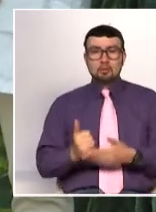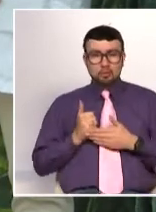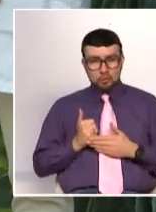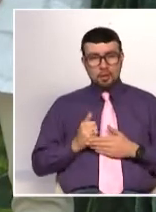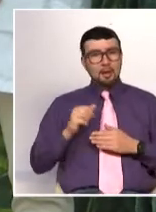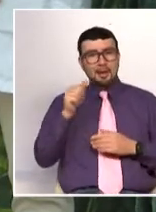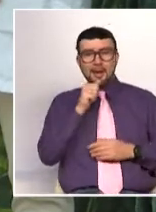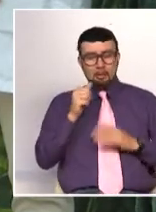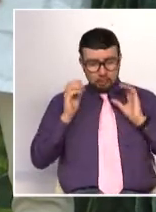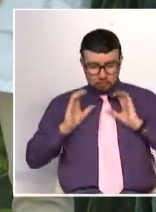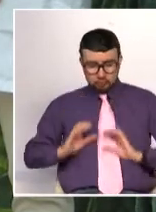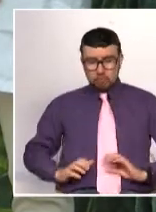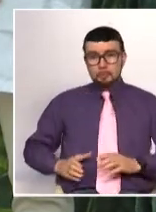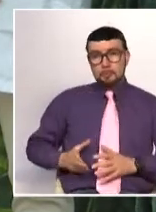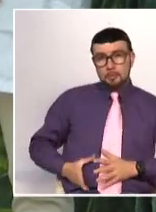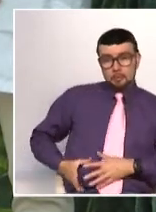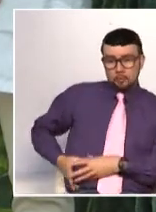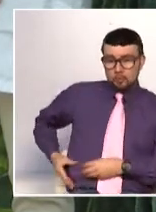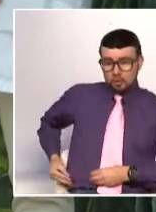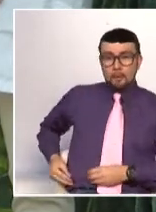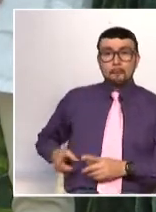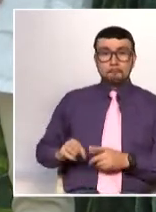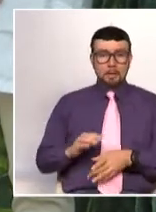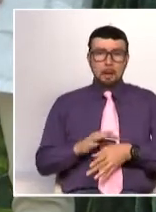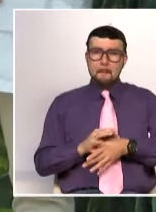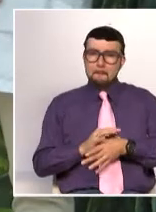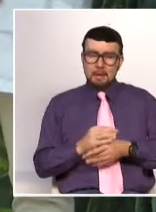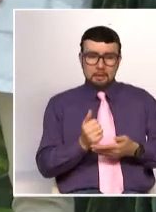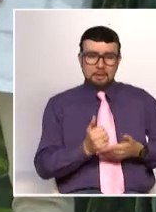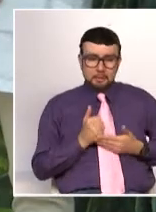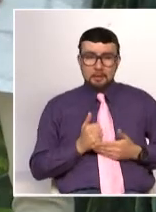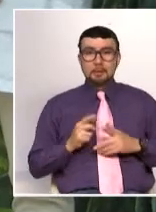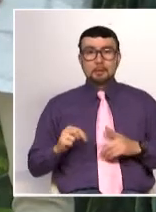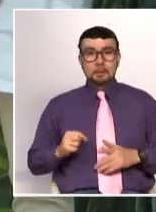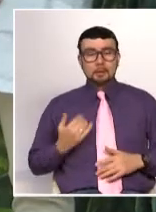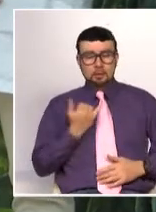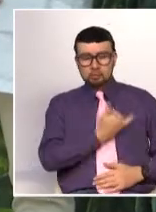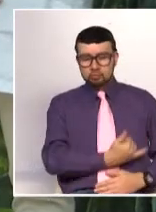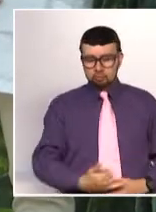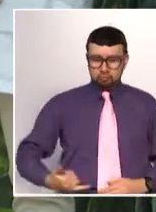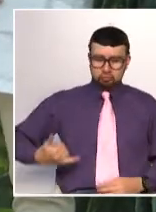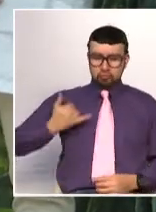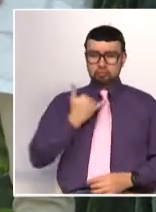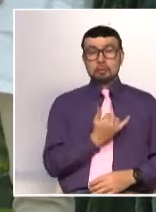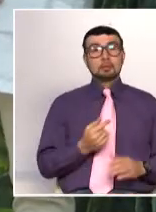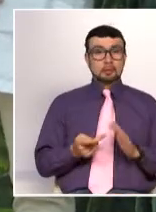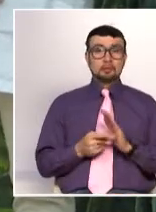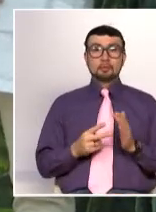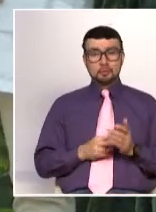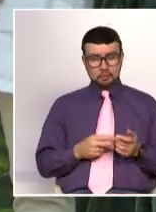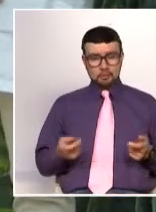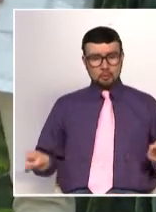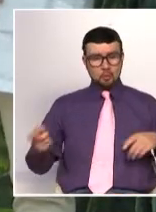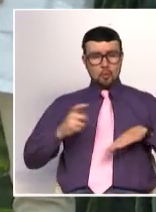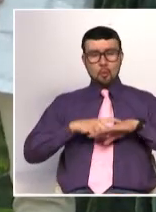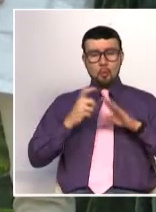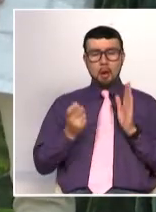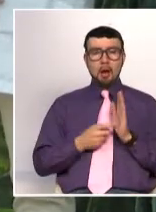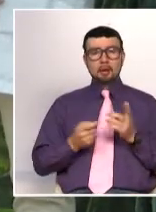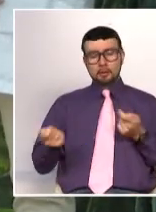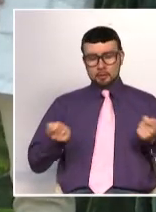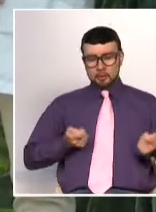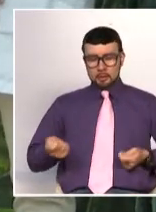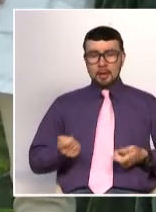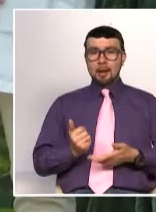hepatorrenal de la piel principalmente y del hígado de manera que es la complementación que se hace para ayudar